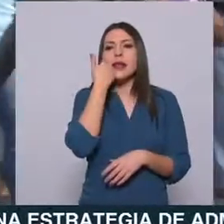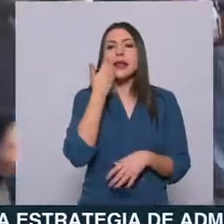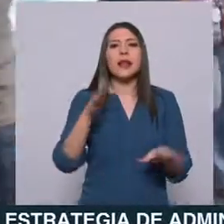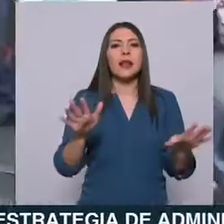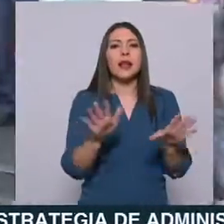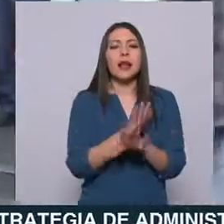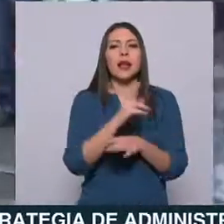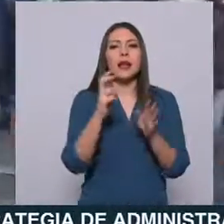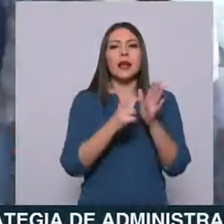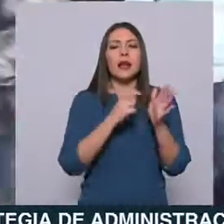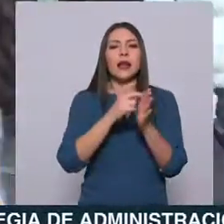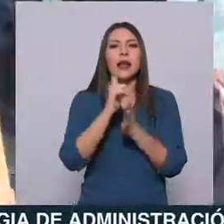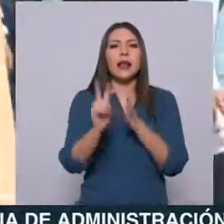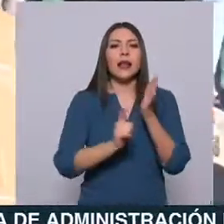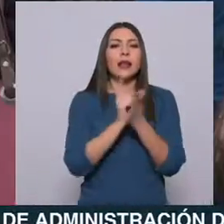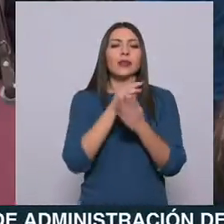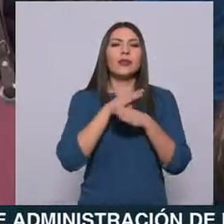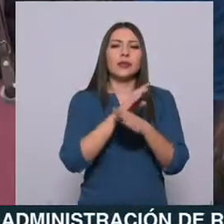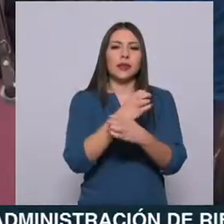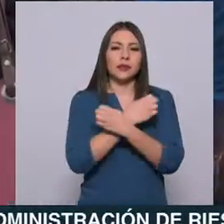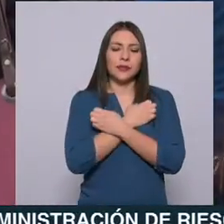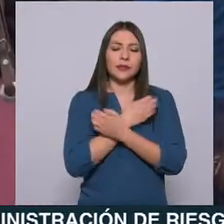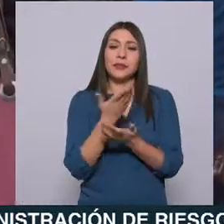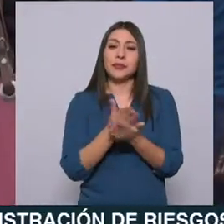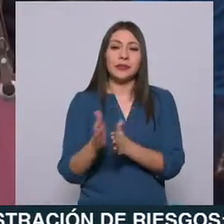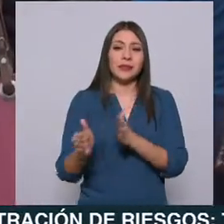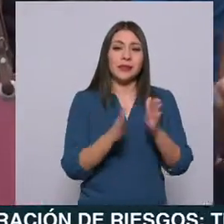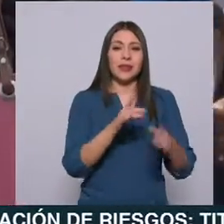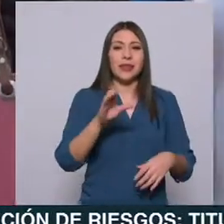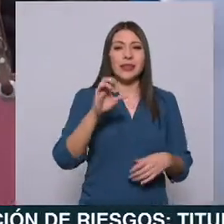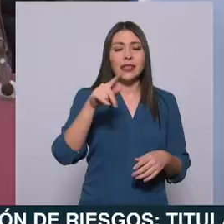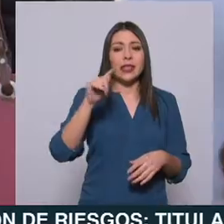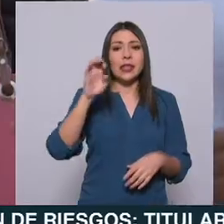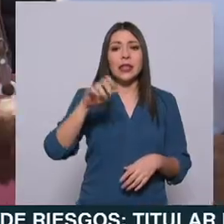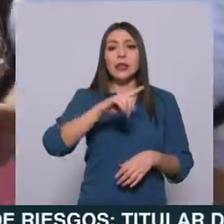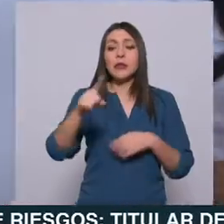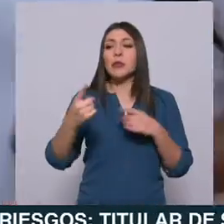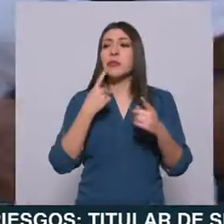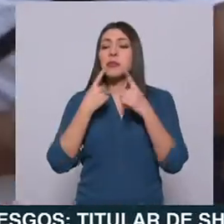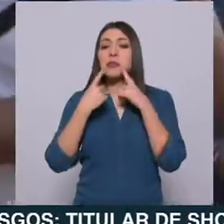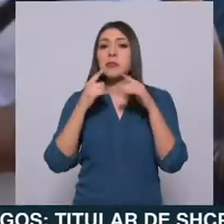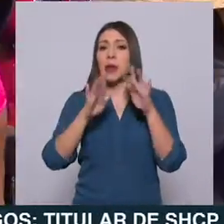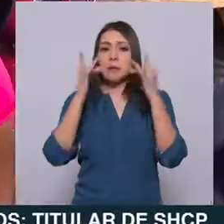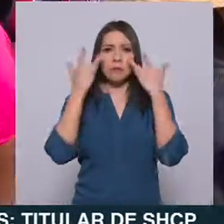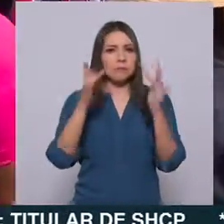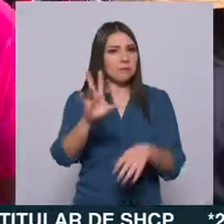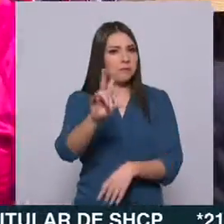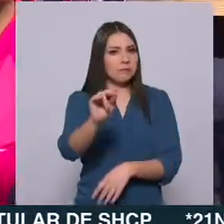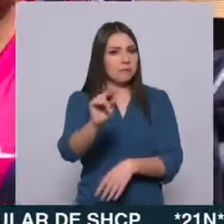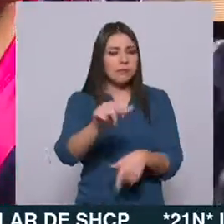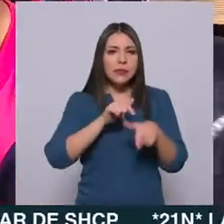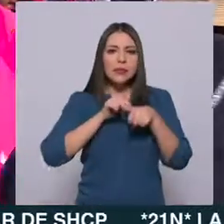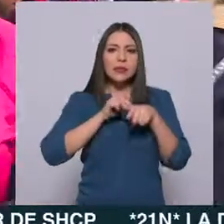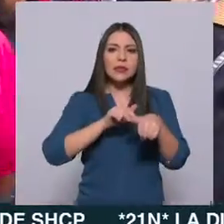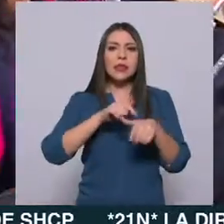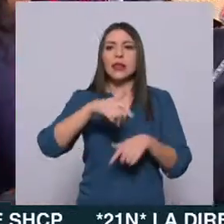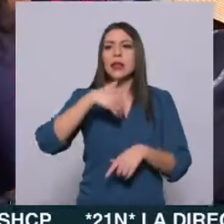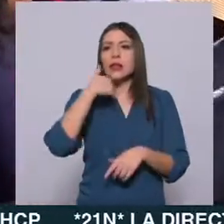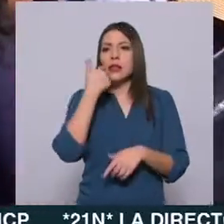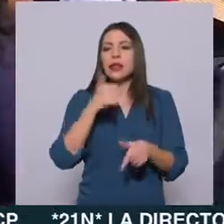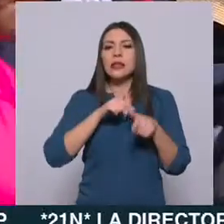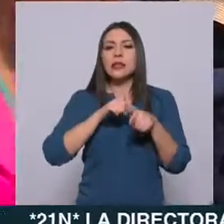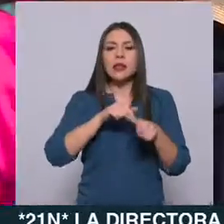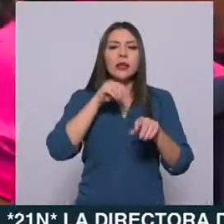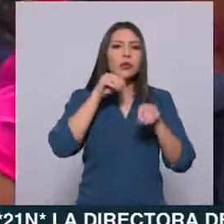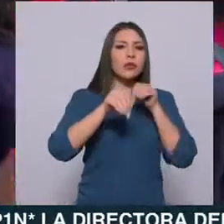reforma educativa. Añadió que la CENTE no se ha levantado de las mesas de negociación y participará en la elaboración de